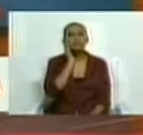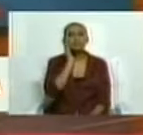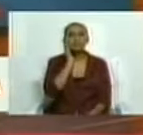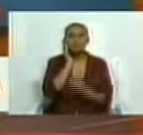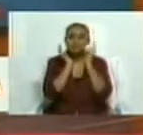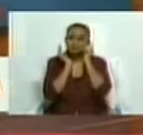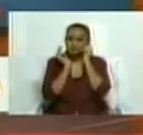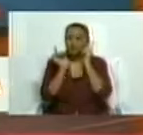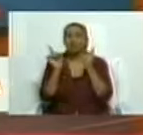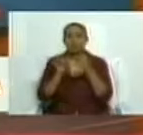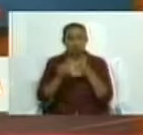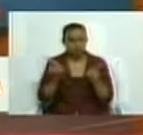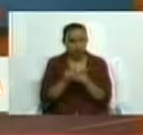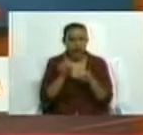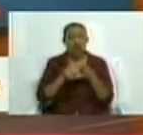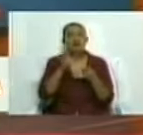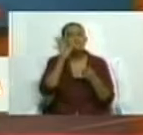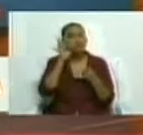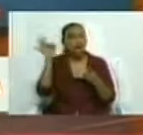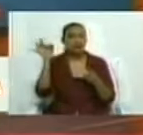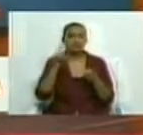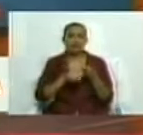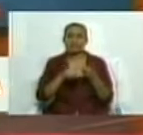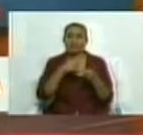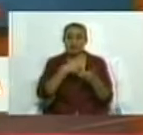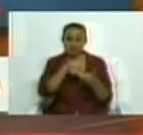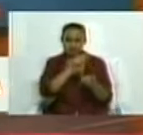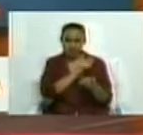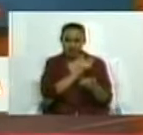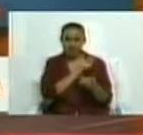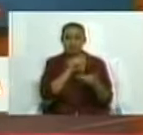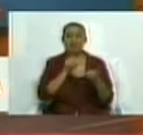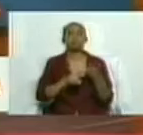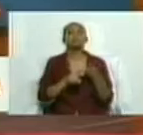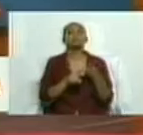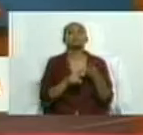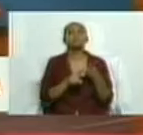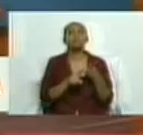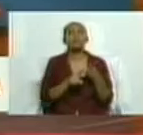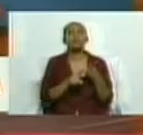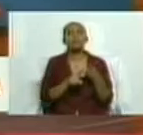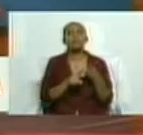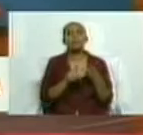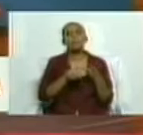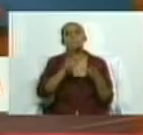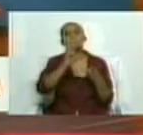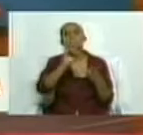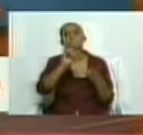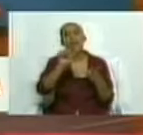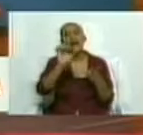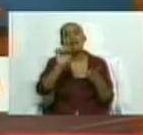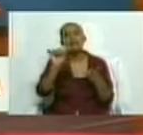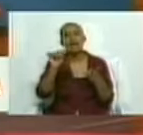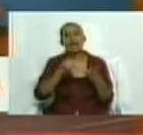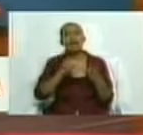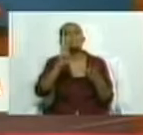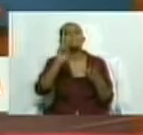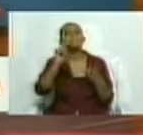Francia con España con Países Bajos excelente relación